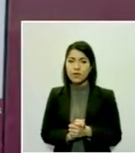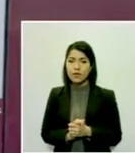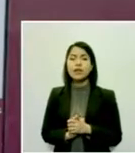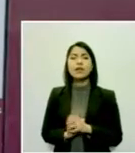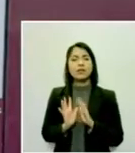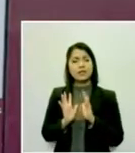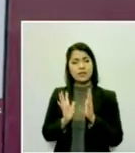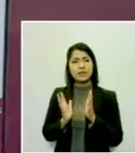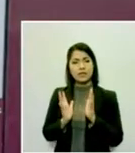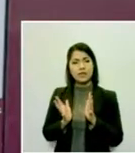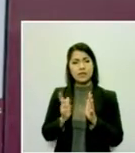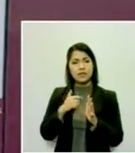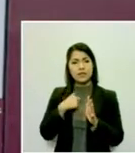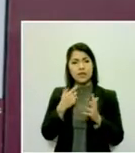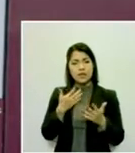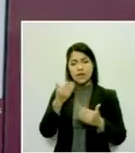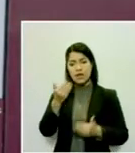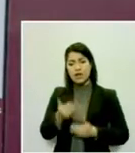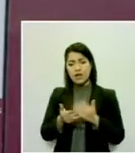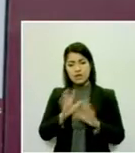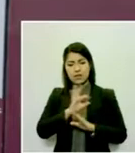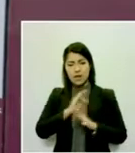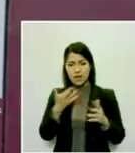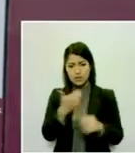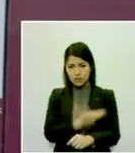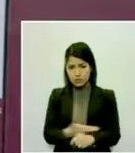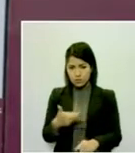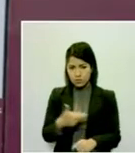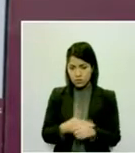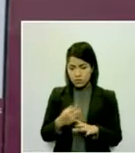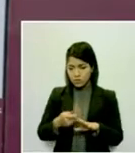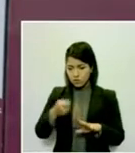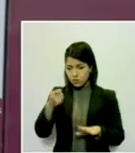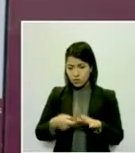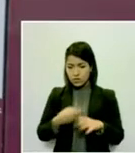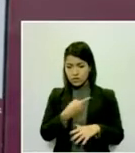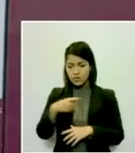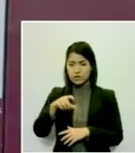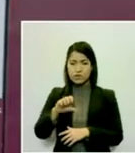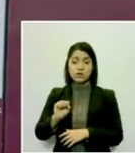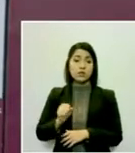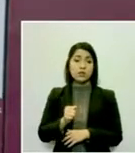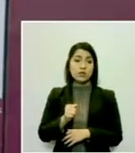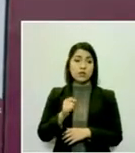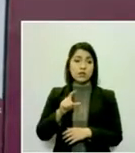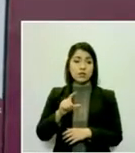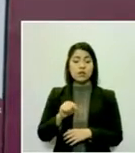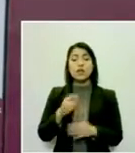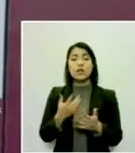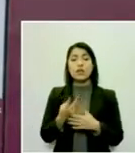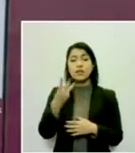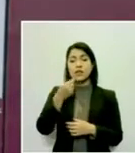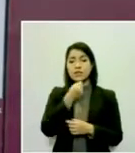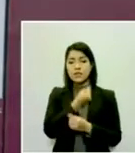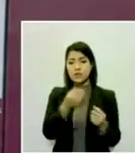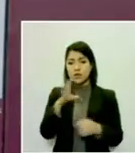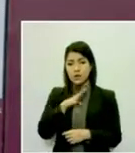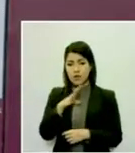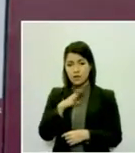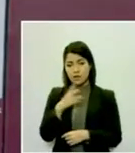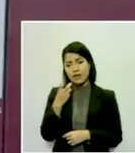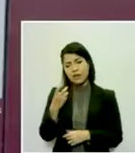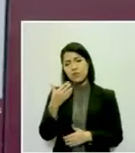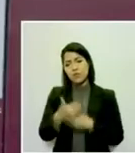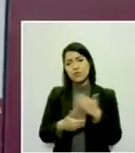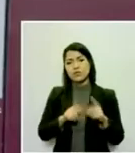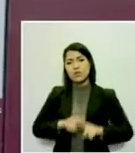ya definitivamente se sujetó a proceso a estas 164 personas, tres serán menores, ellos tienen sí siguen